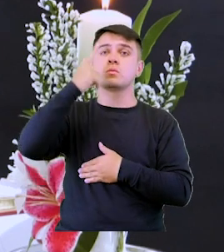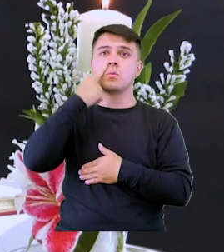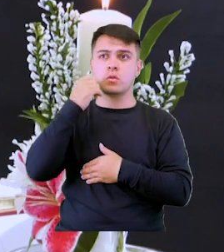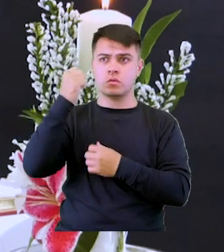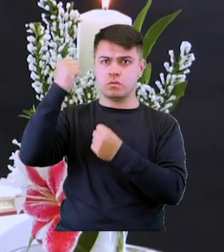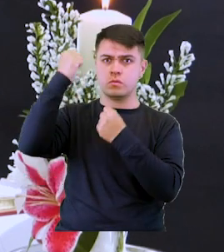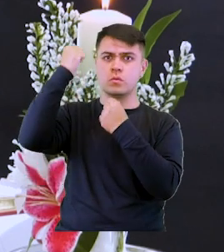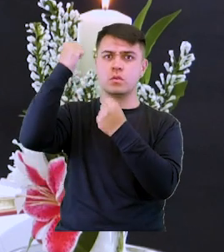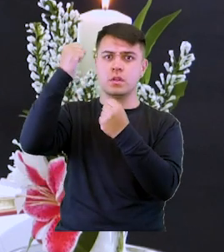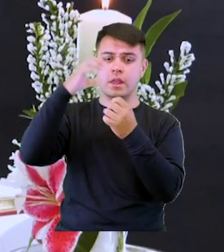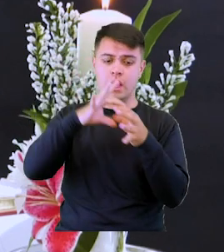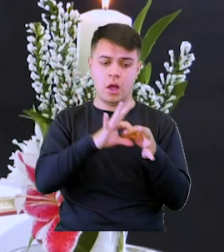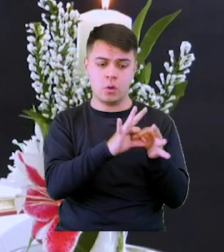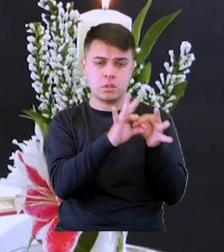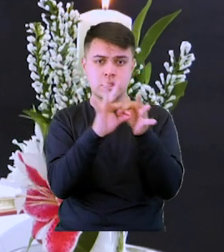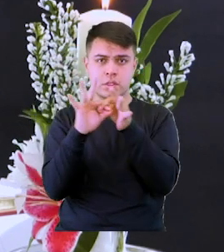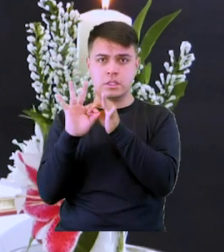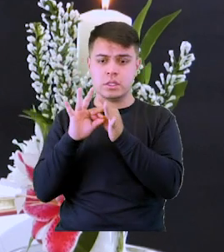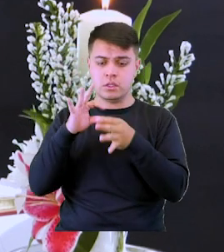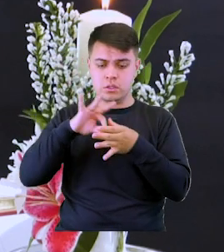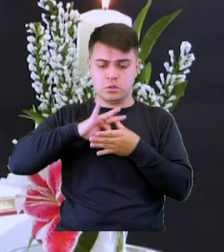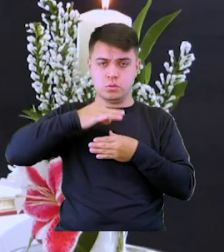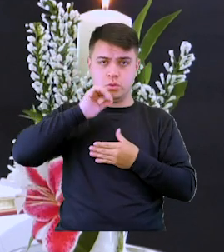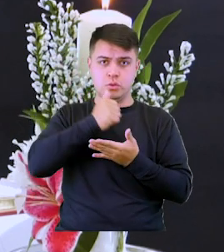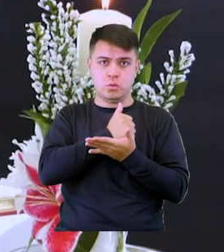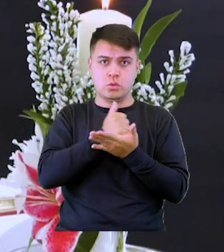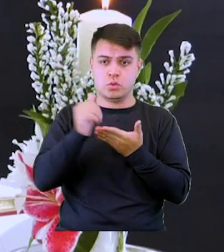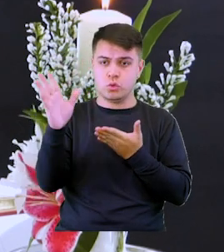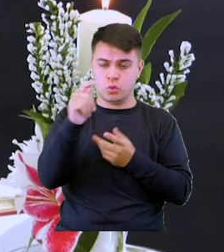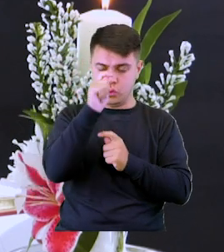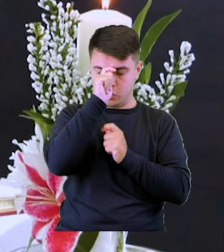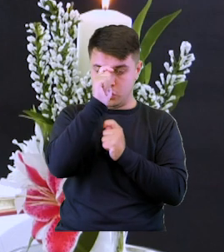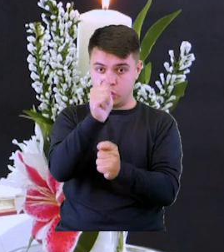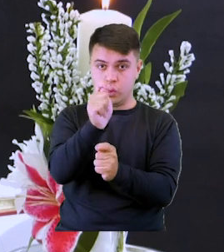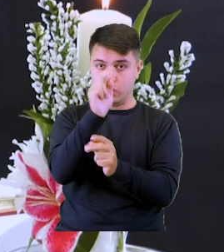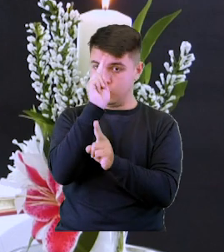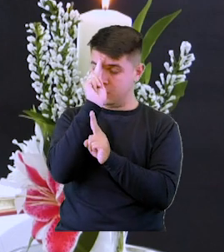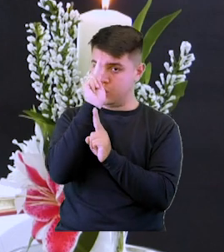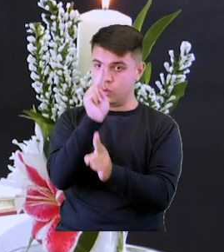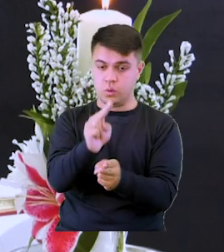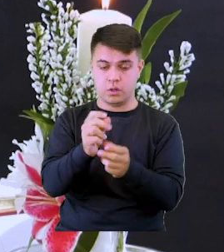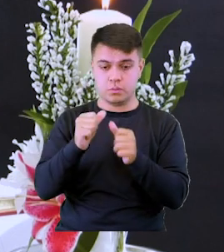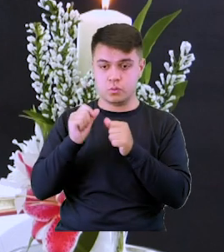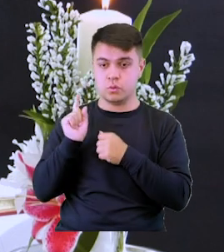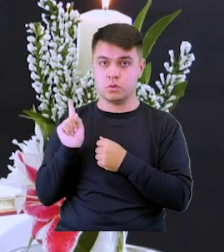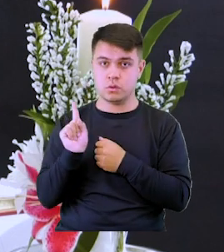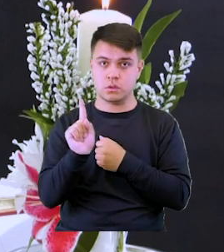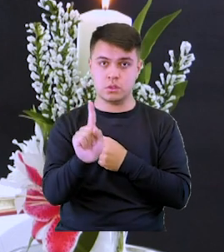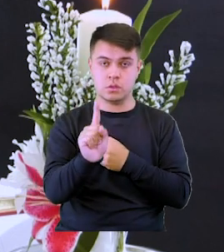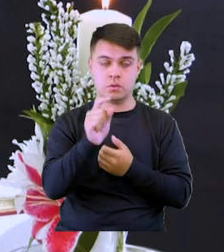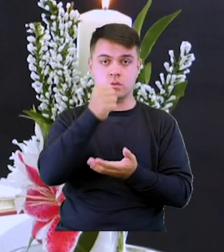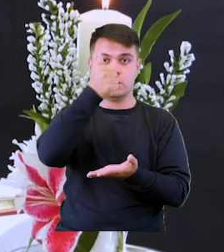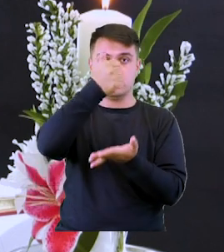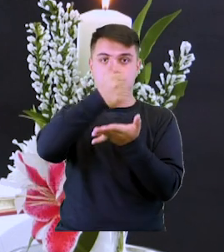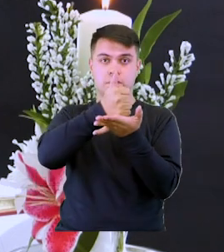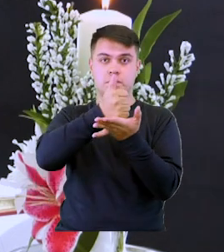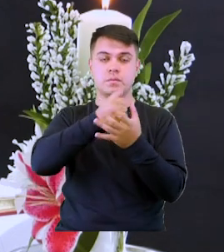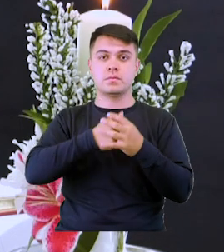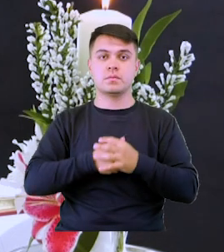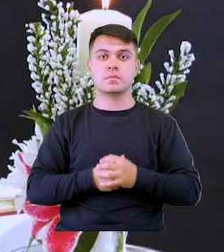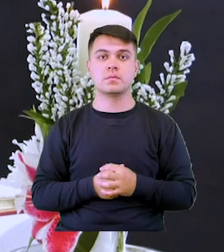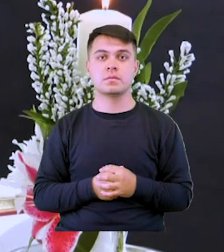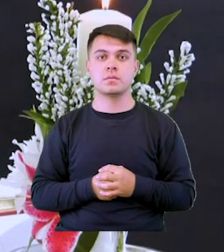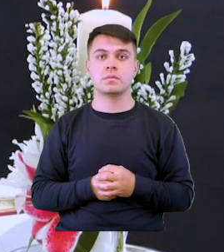Padre Omnipotente, en la unidad del Espíritu Santo, todo honor y toda gloria, por los siglos de los siglos.